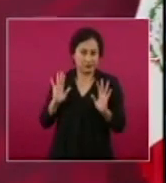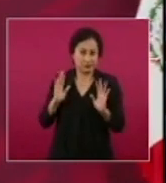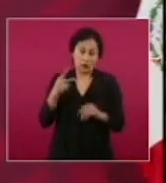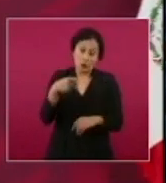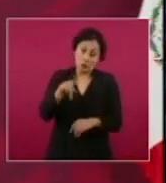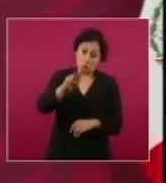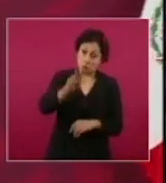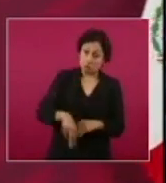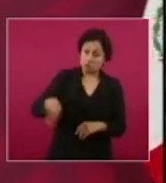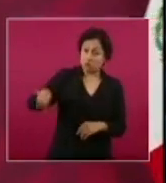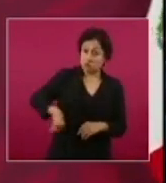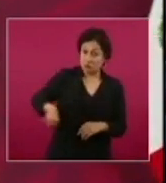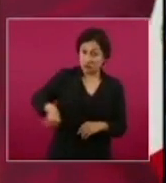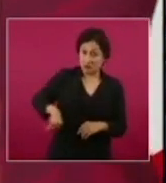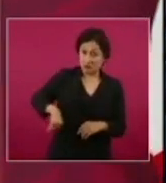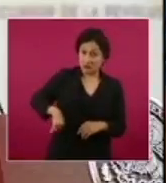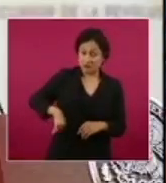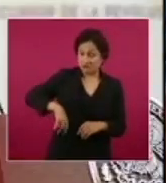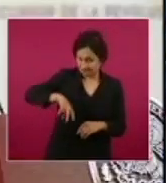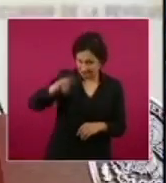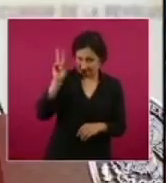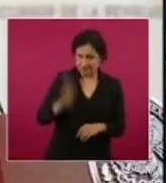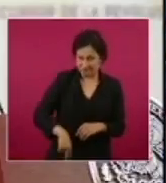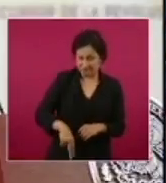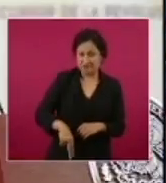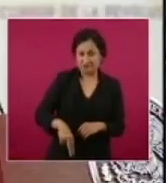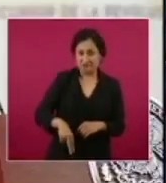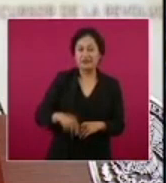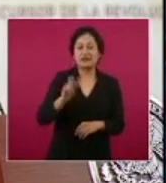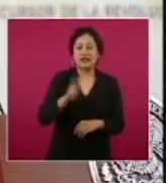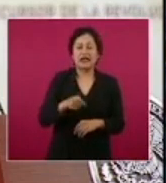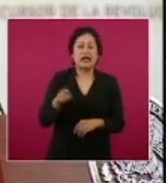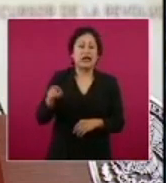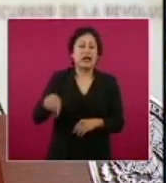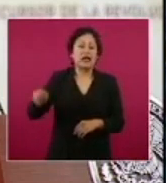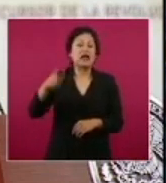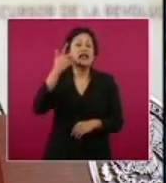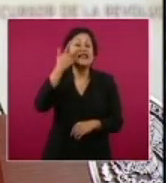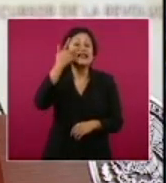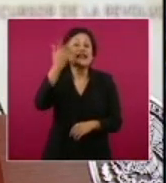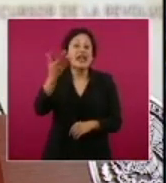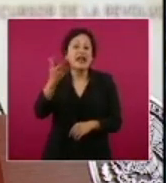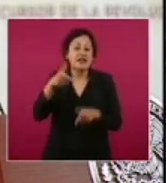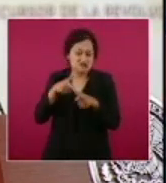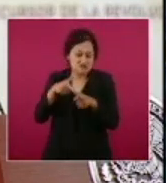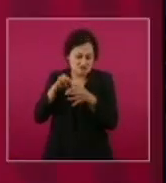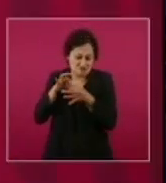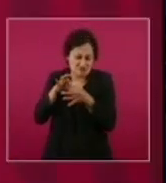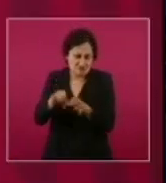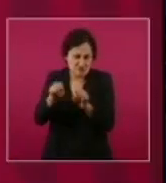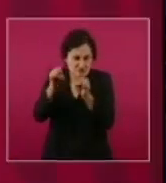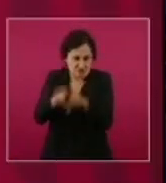de Morena en el Senado, Ricardo Monreal Ávila, mostró pues un libro de su autoría titulado Breve